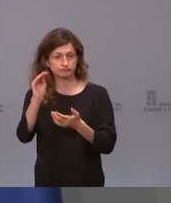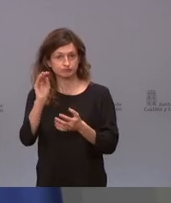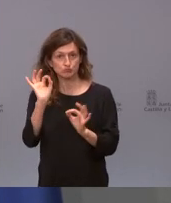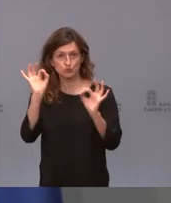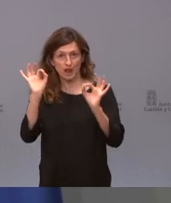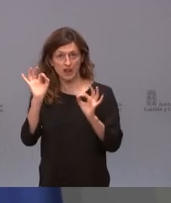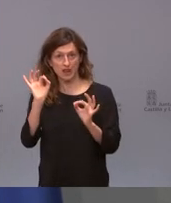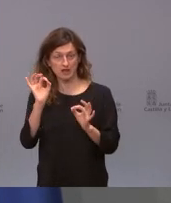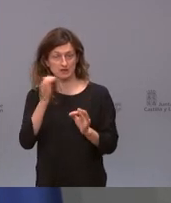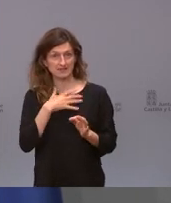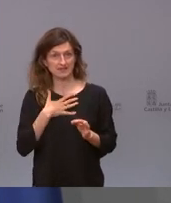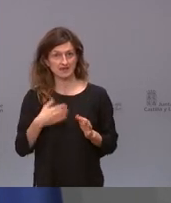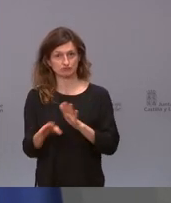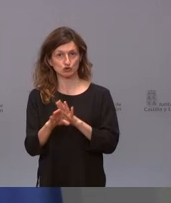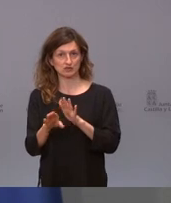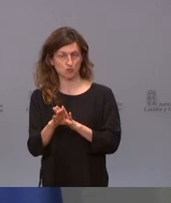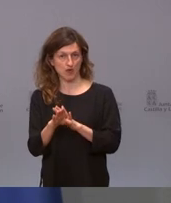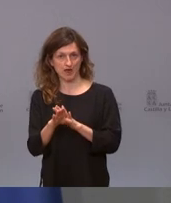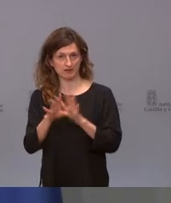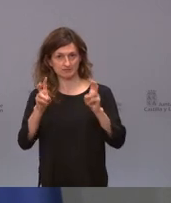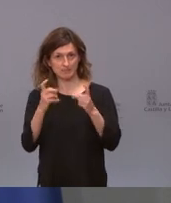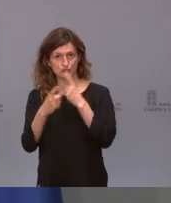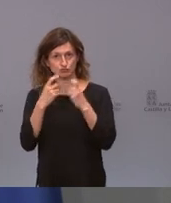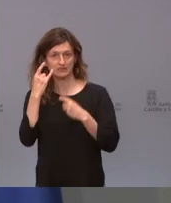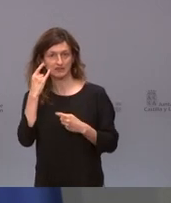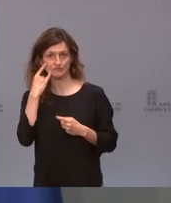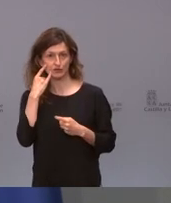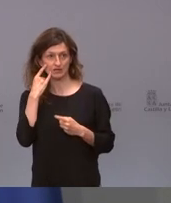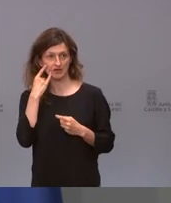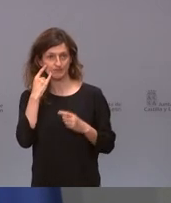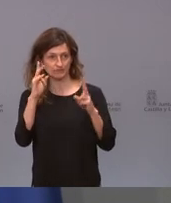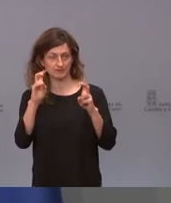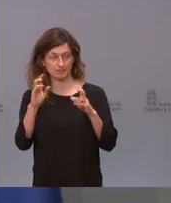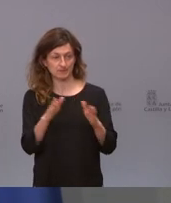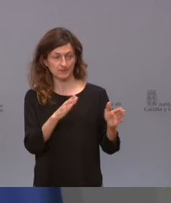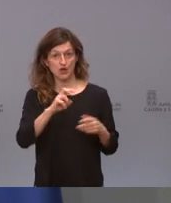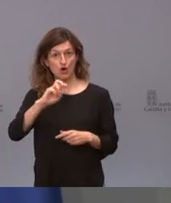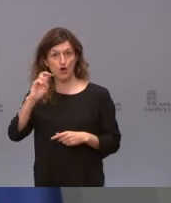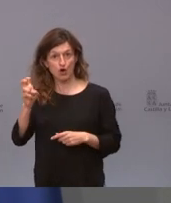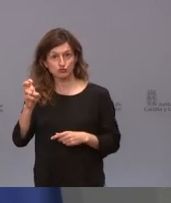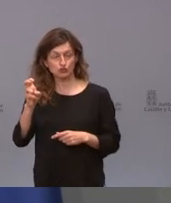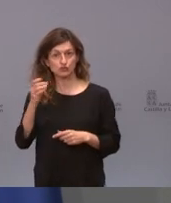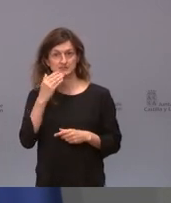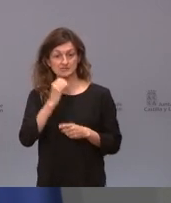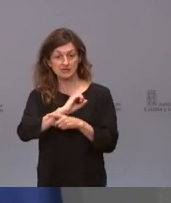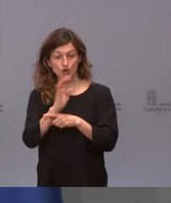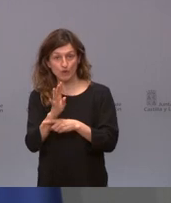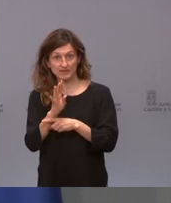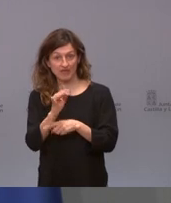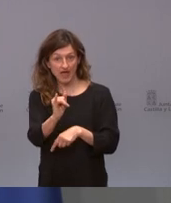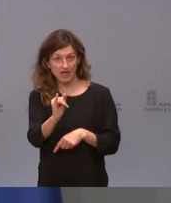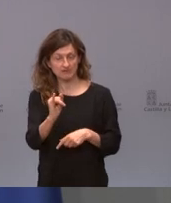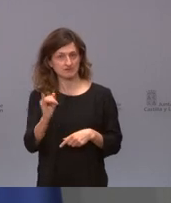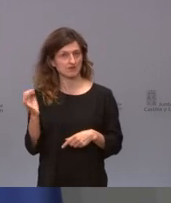un tema que quieren seguir teniendo la consulta telefónica eso por un lado pero por otro tenemos mientras que estén funcionando